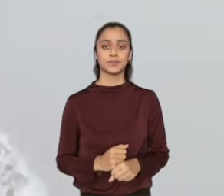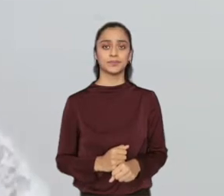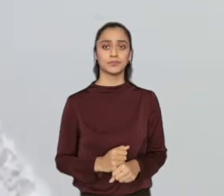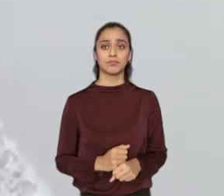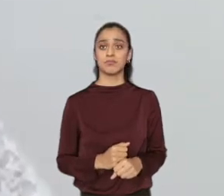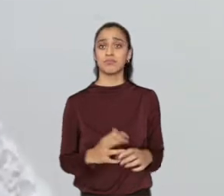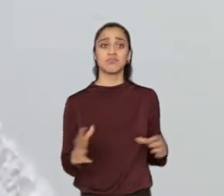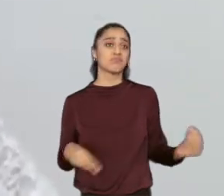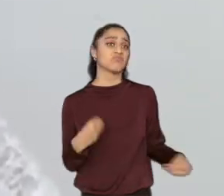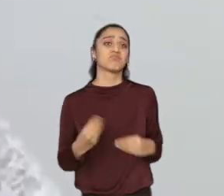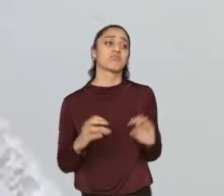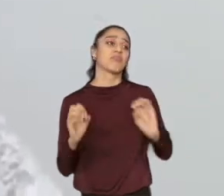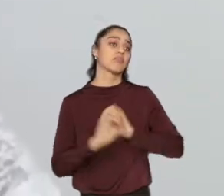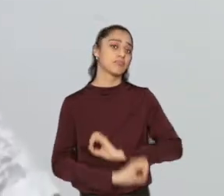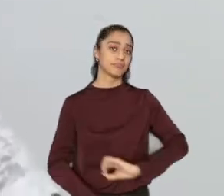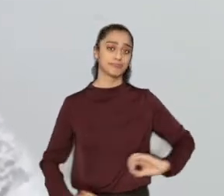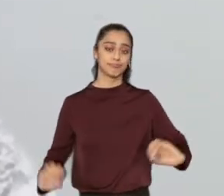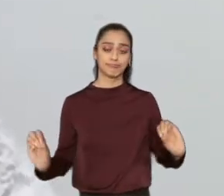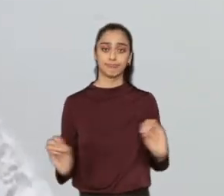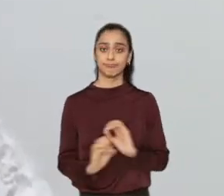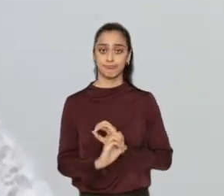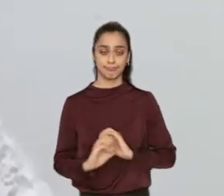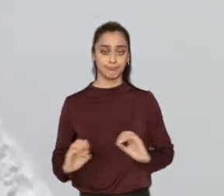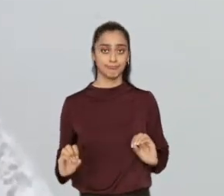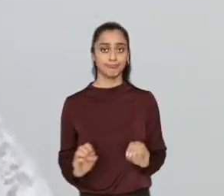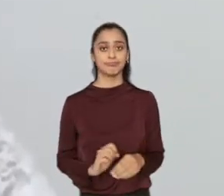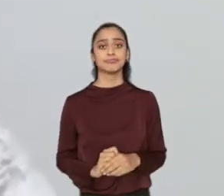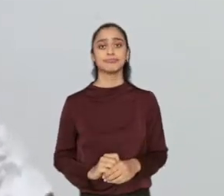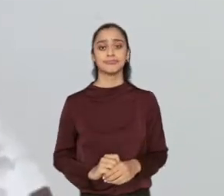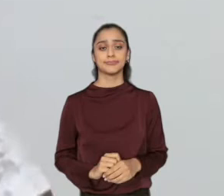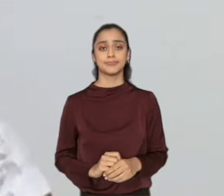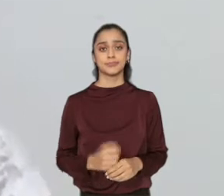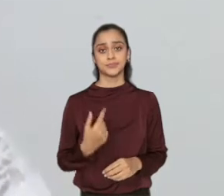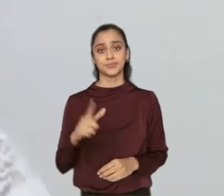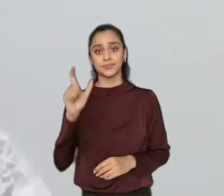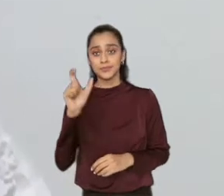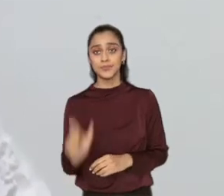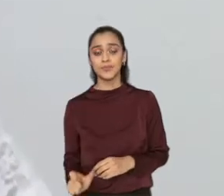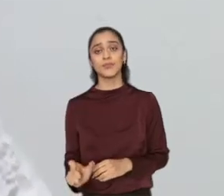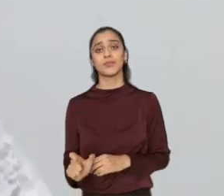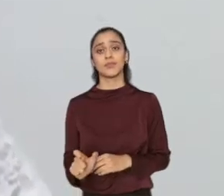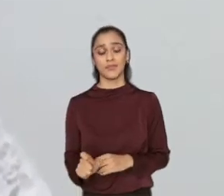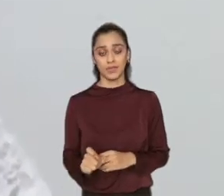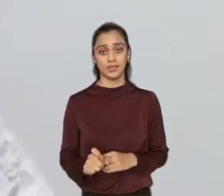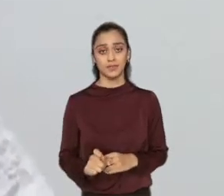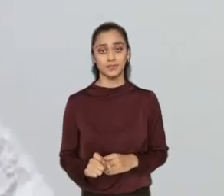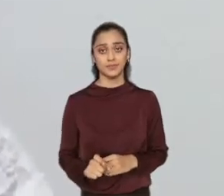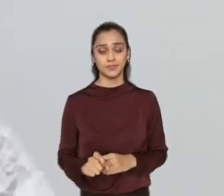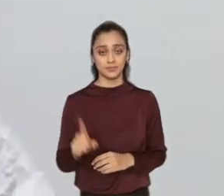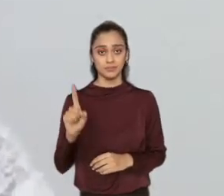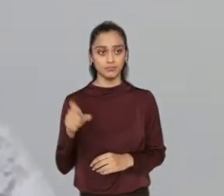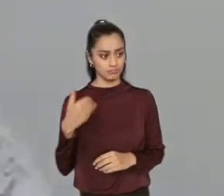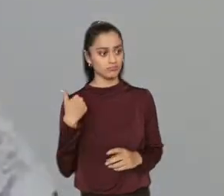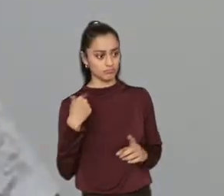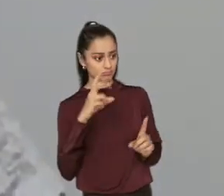y no tenía nada que hacer. Y como dicen que las personas tienen que